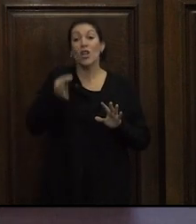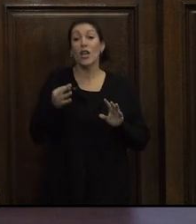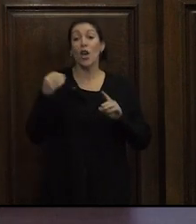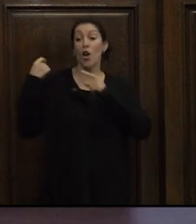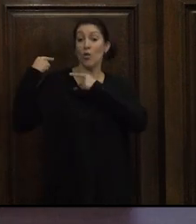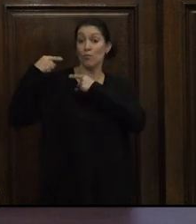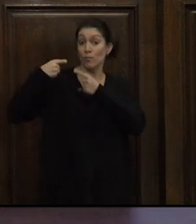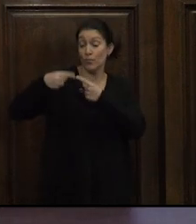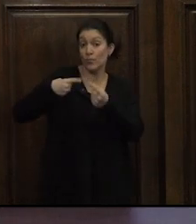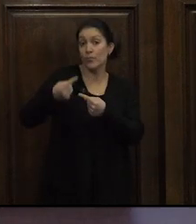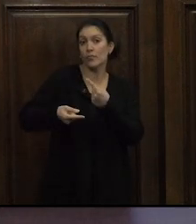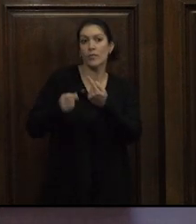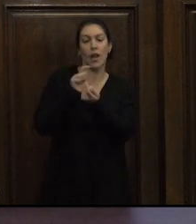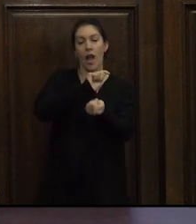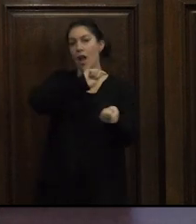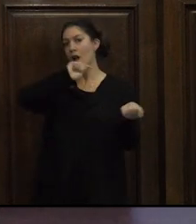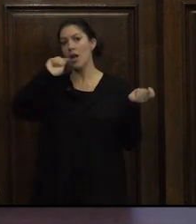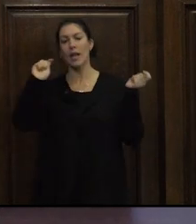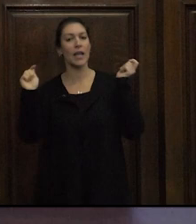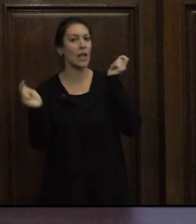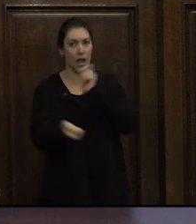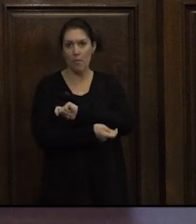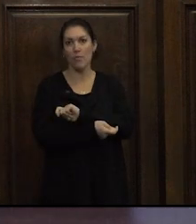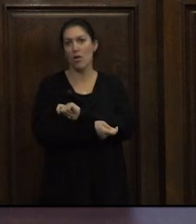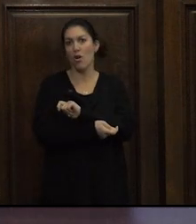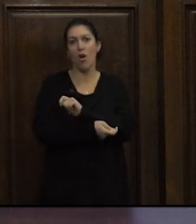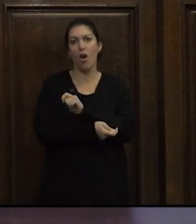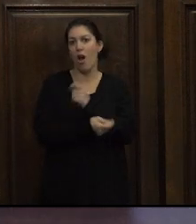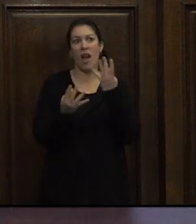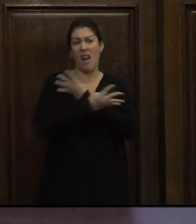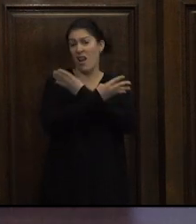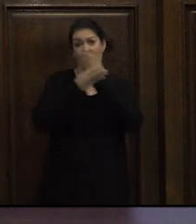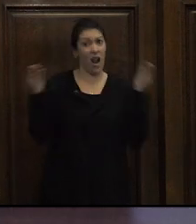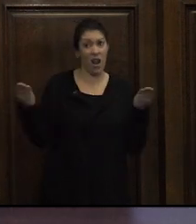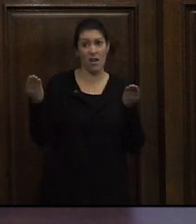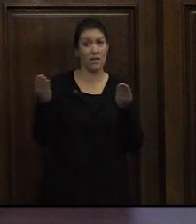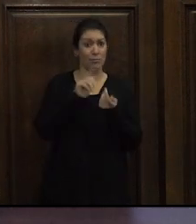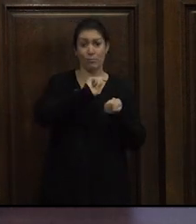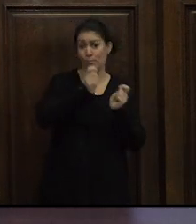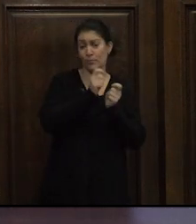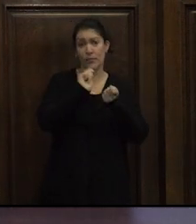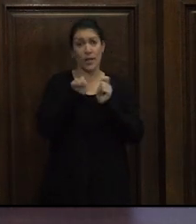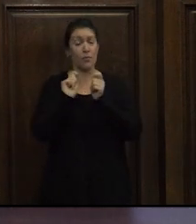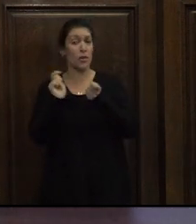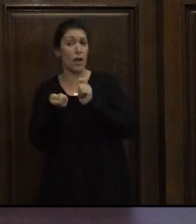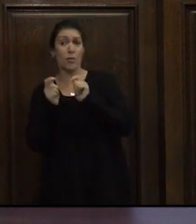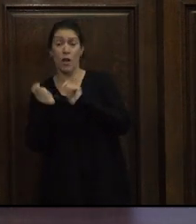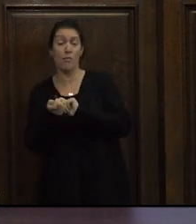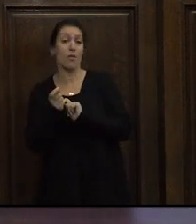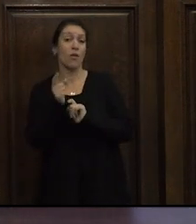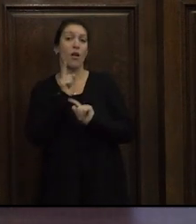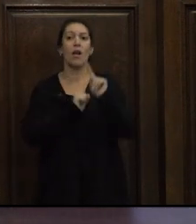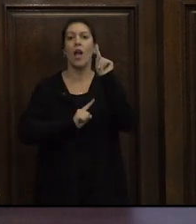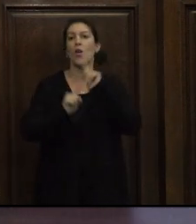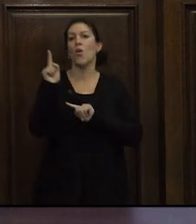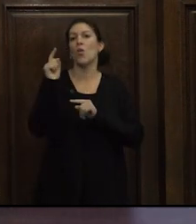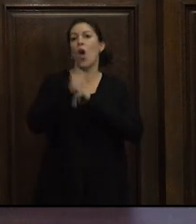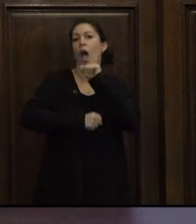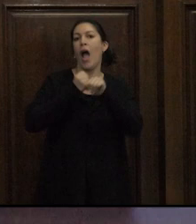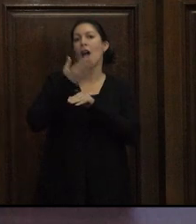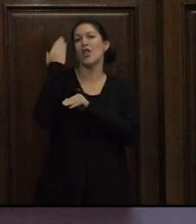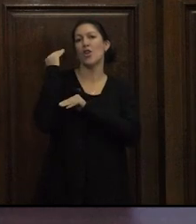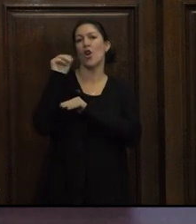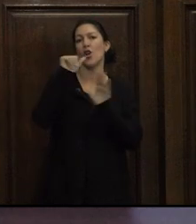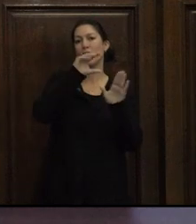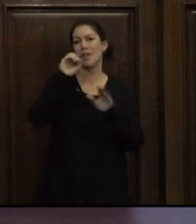lo que viene sucediendo es que la transformación es de todos los órdenes, ¿no? Hay transformaciones que vienen ocurriendo por lo menos desde los años